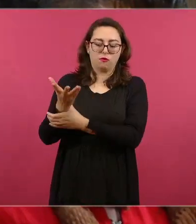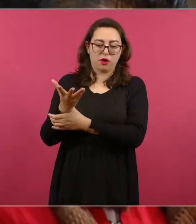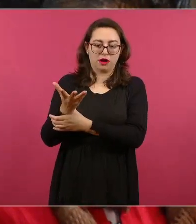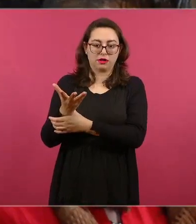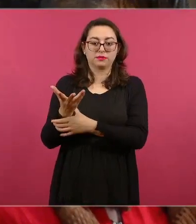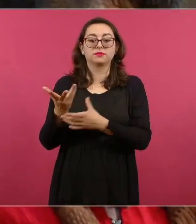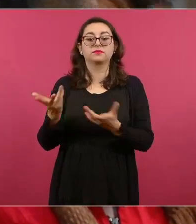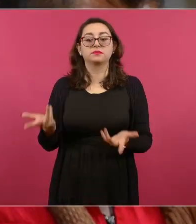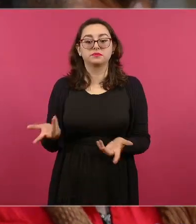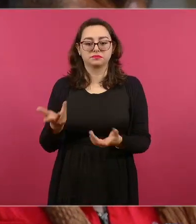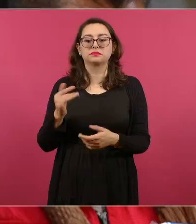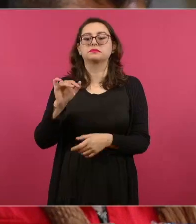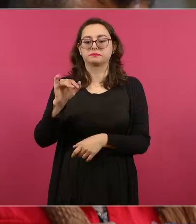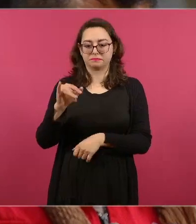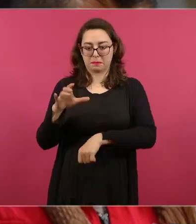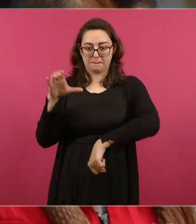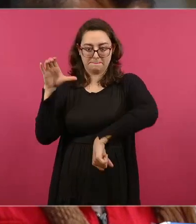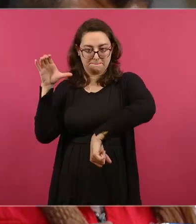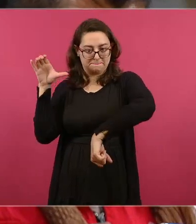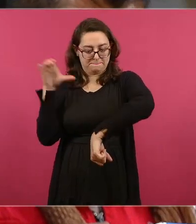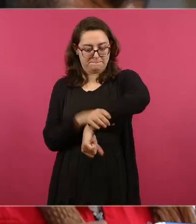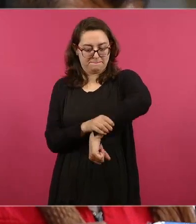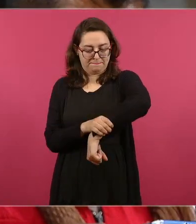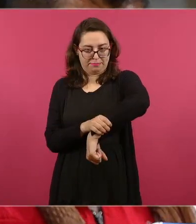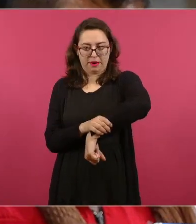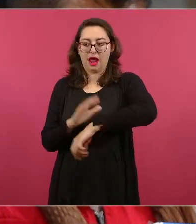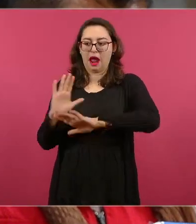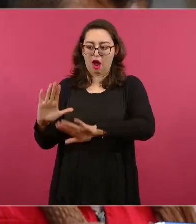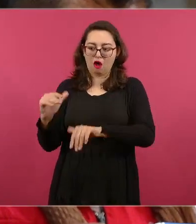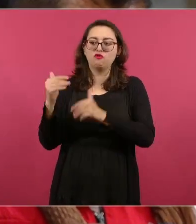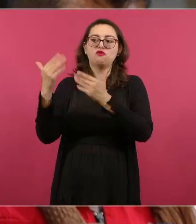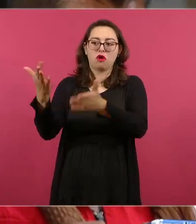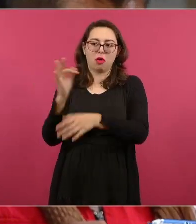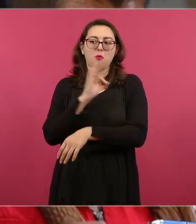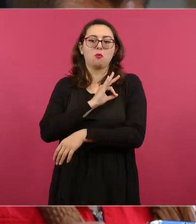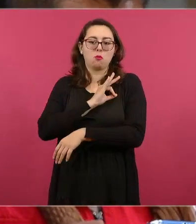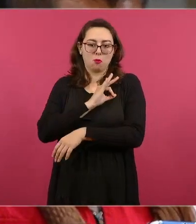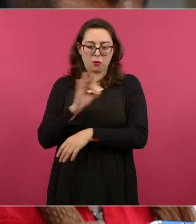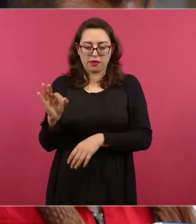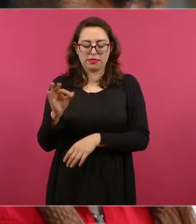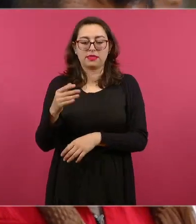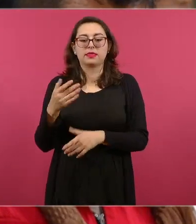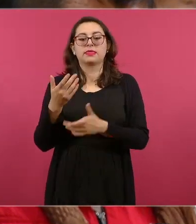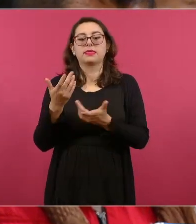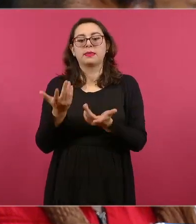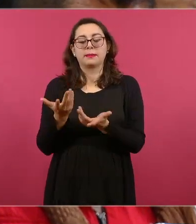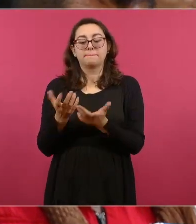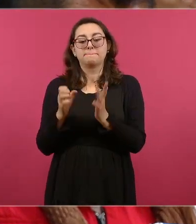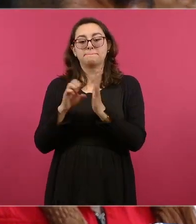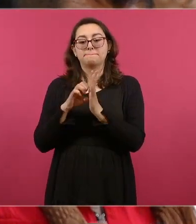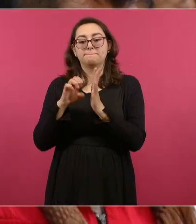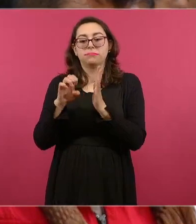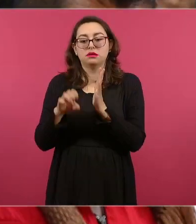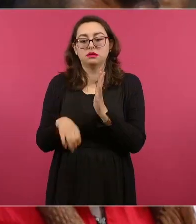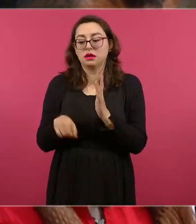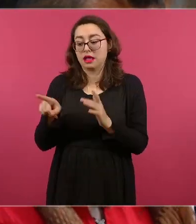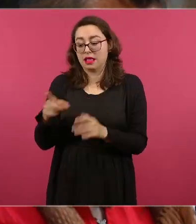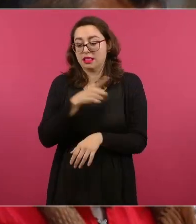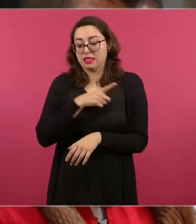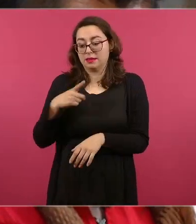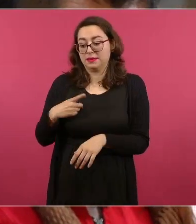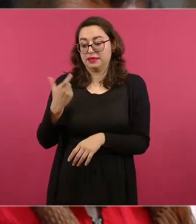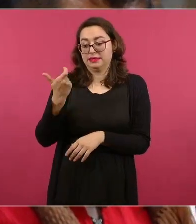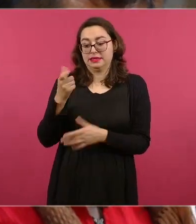un brazalete que continúa el proceso de libertad, así como otras medidas, tales como una garantía